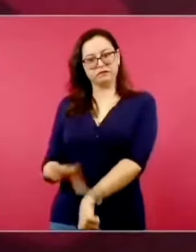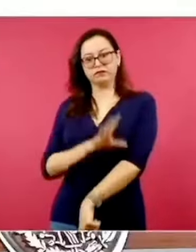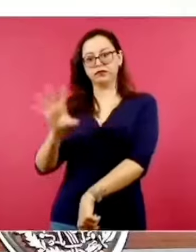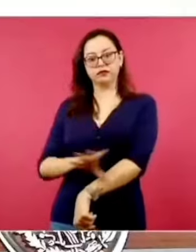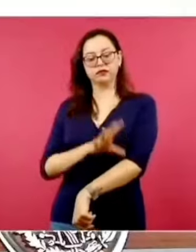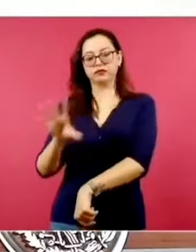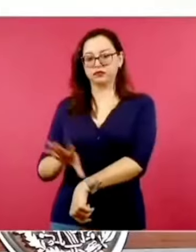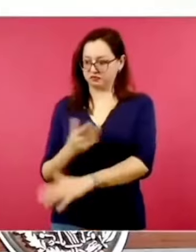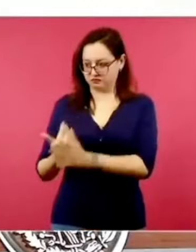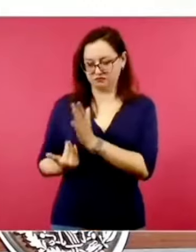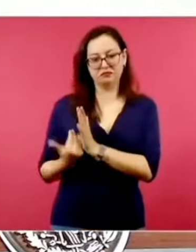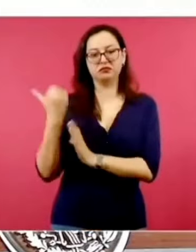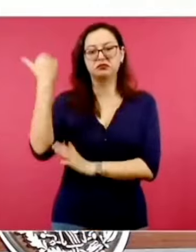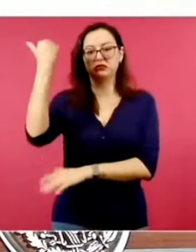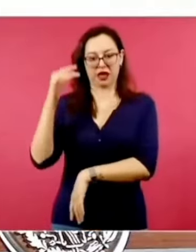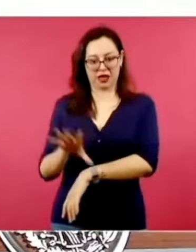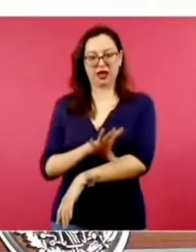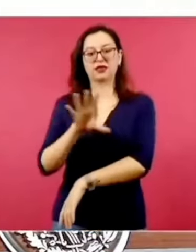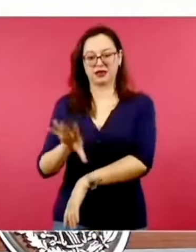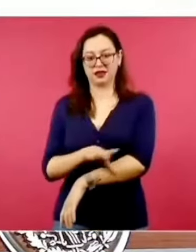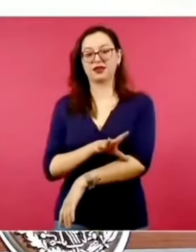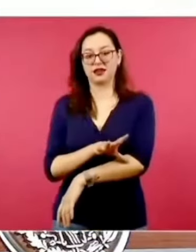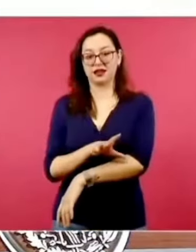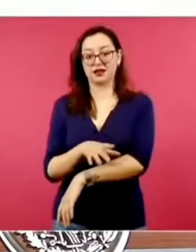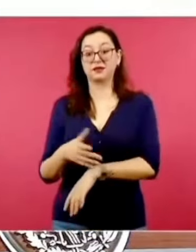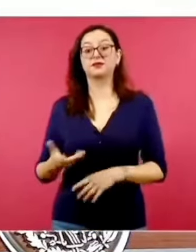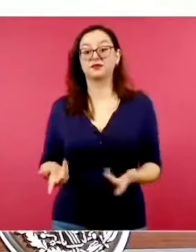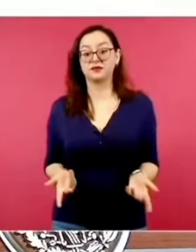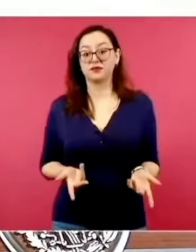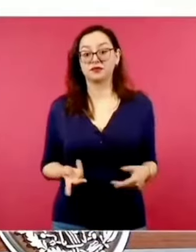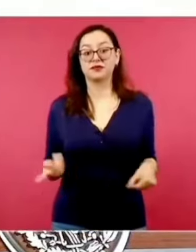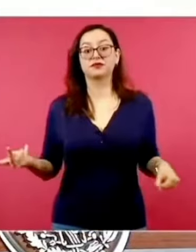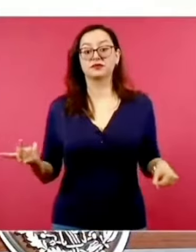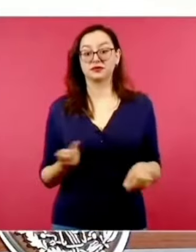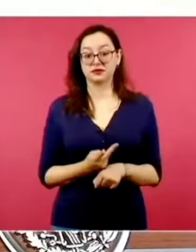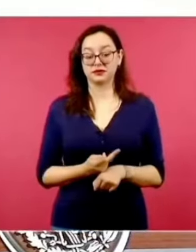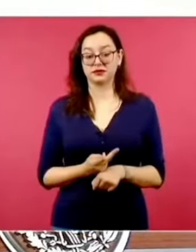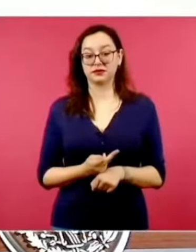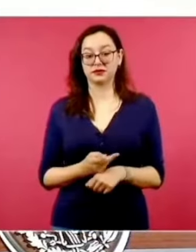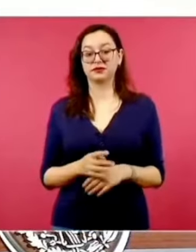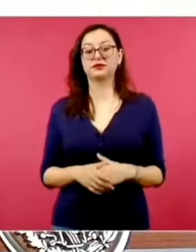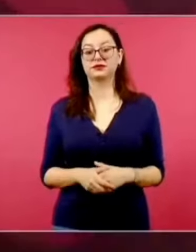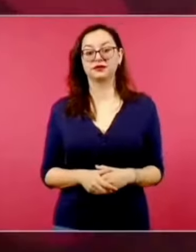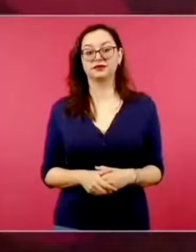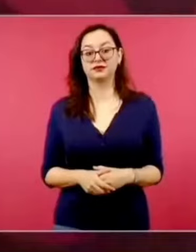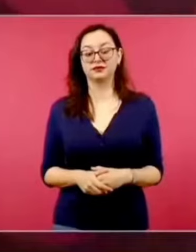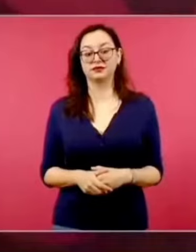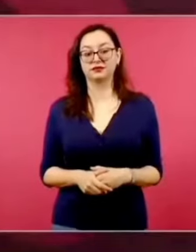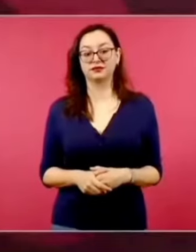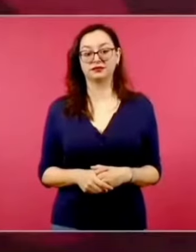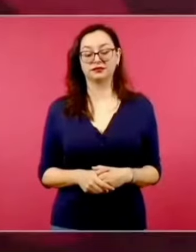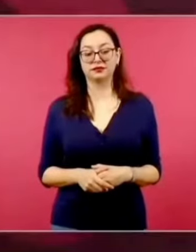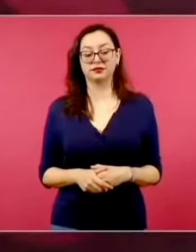más la temperatura y hubo más consumo fue precisamente